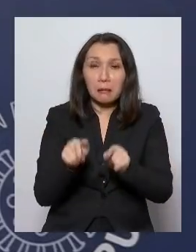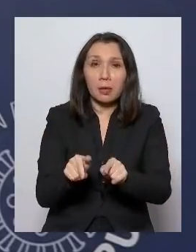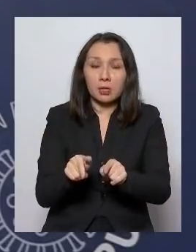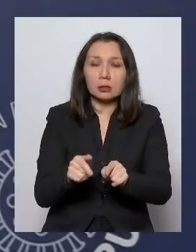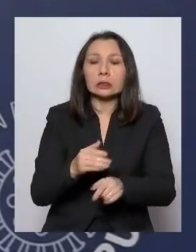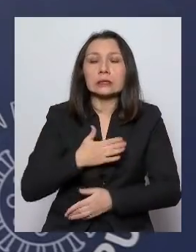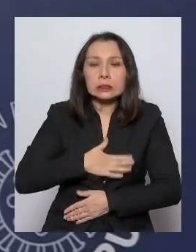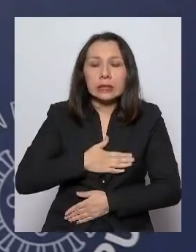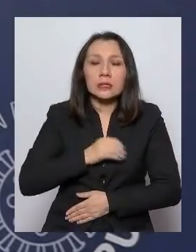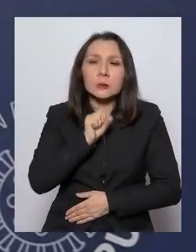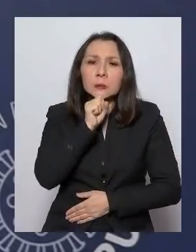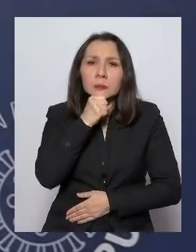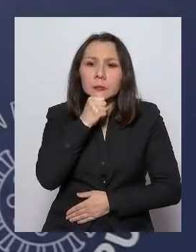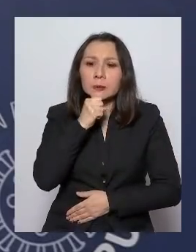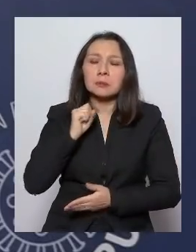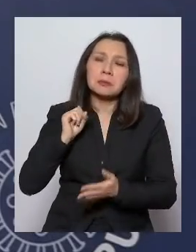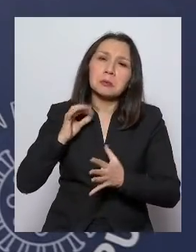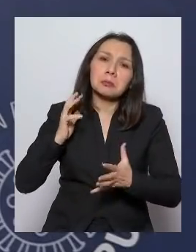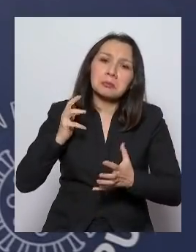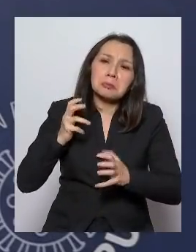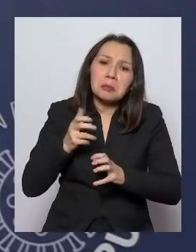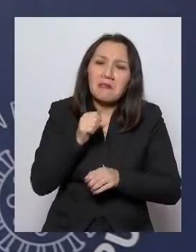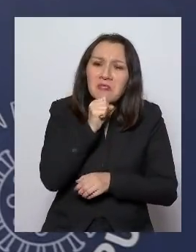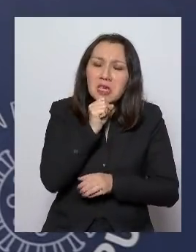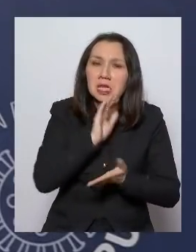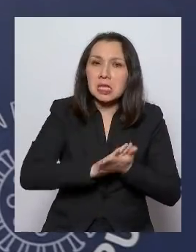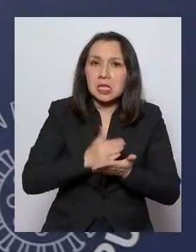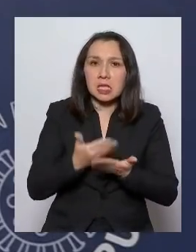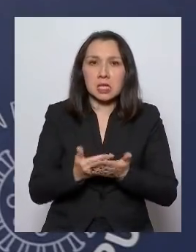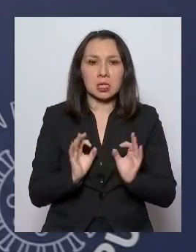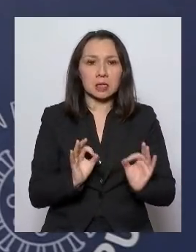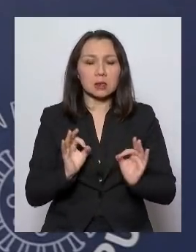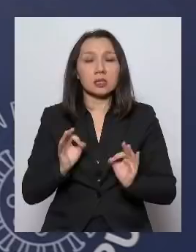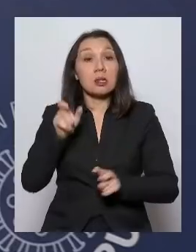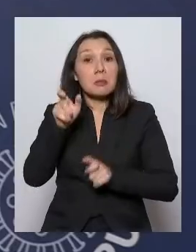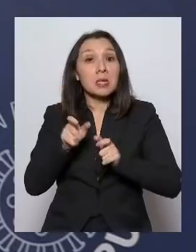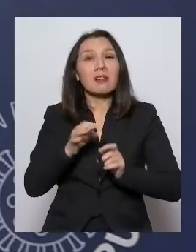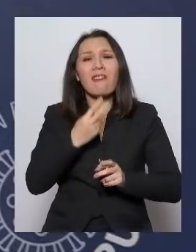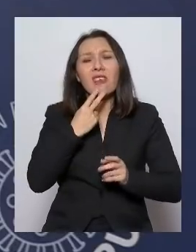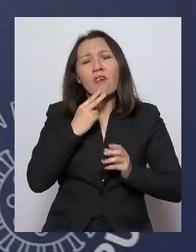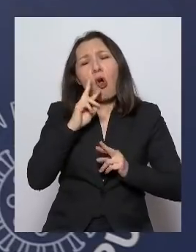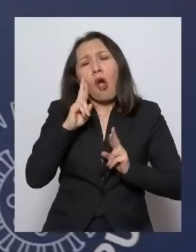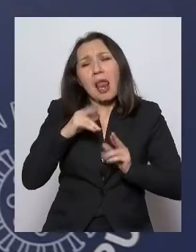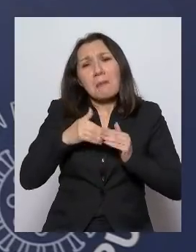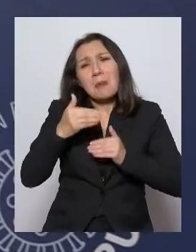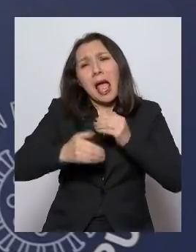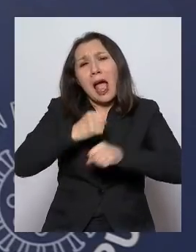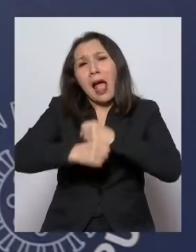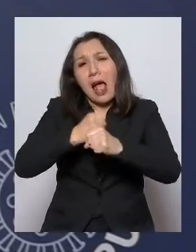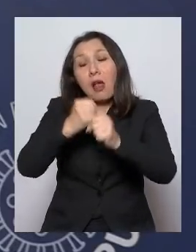un envejecimiento sano, saludable, que las personas vivan lo más posible,